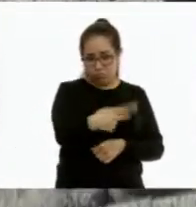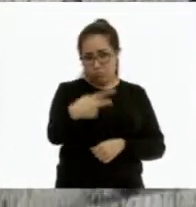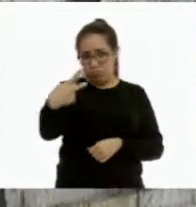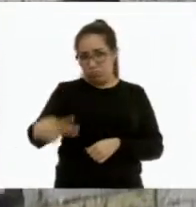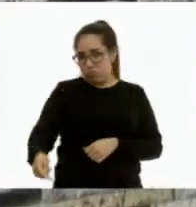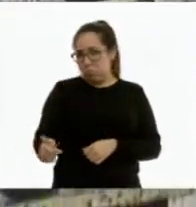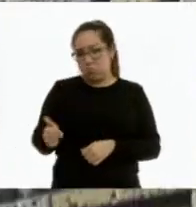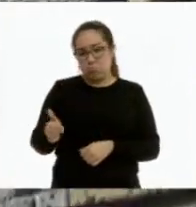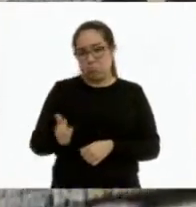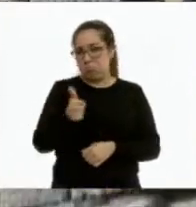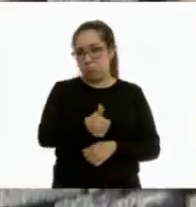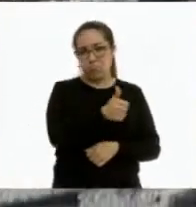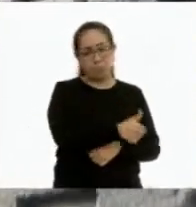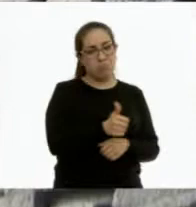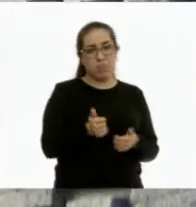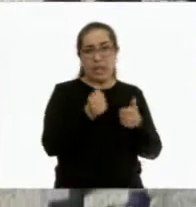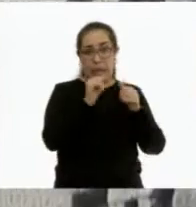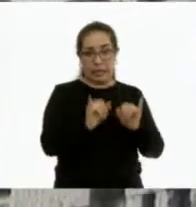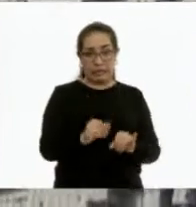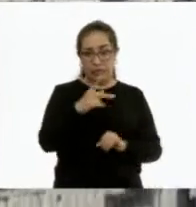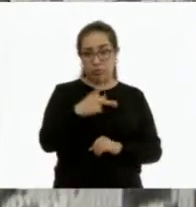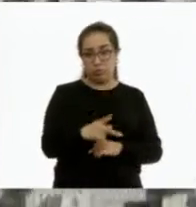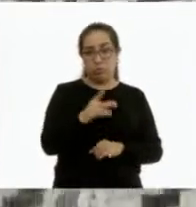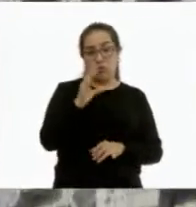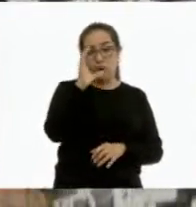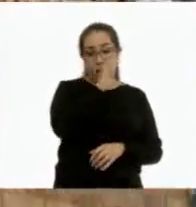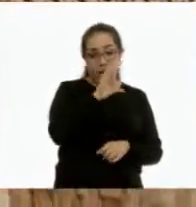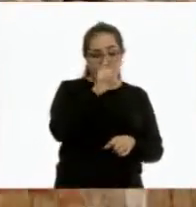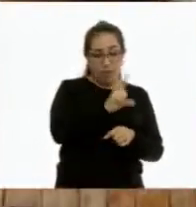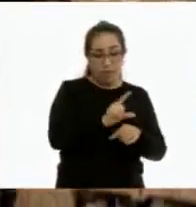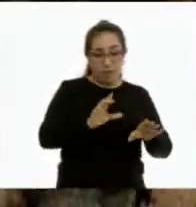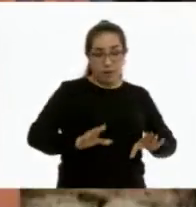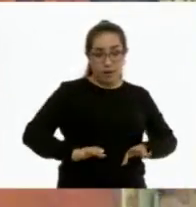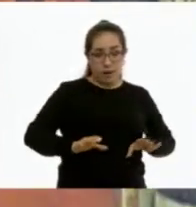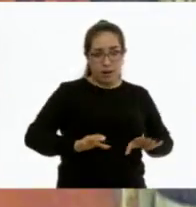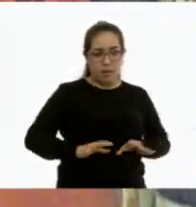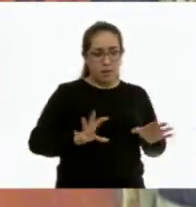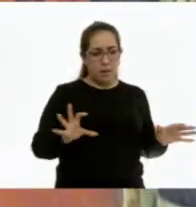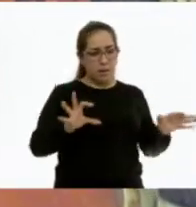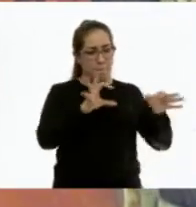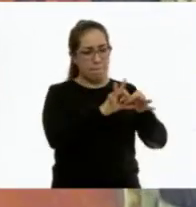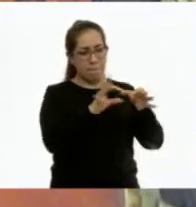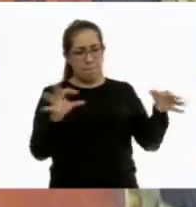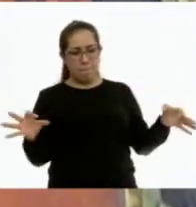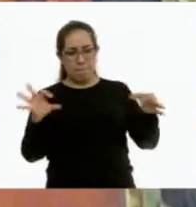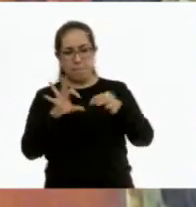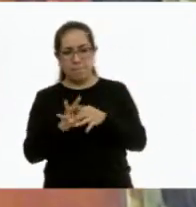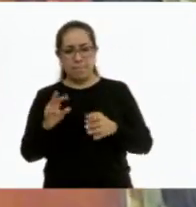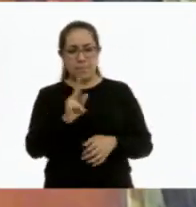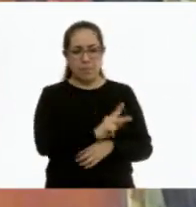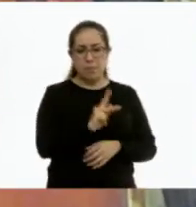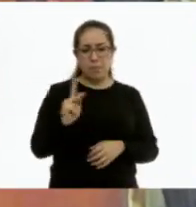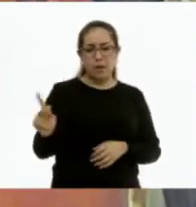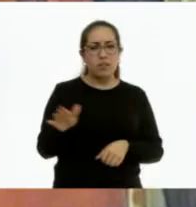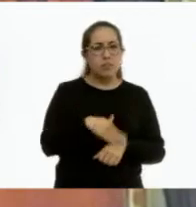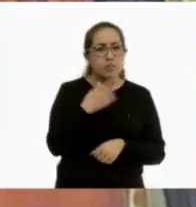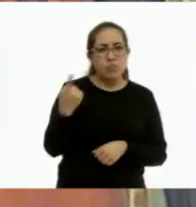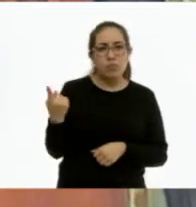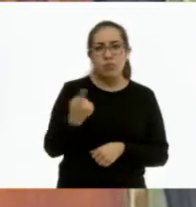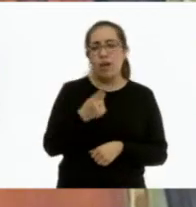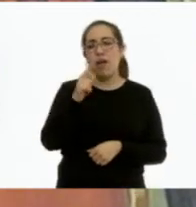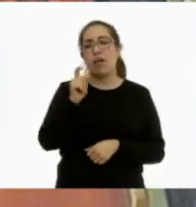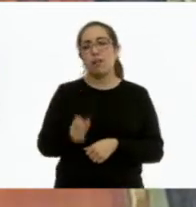los rasgos estilísticos compartidos son producto del intenso intercambio comercial cuyas huellas aparecen en lugares